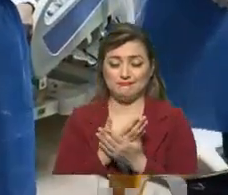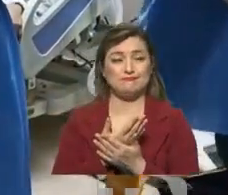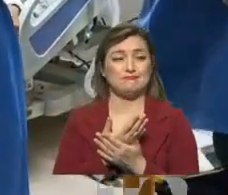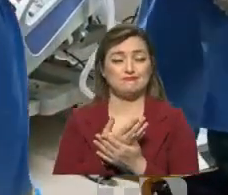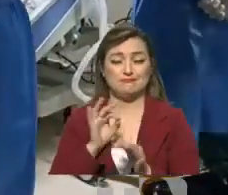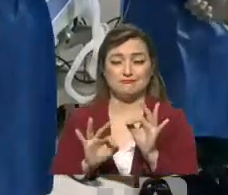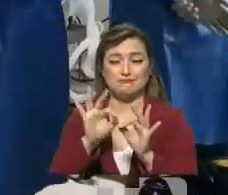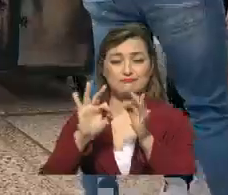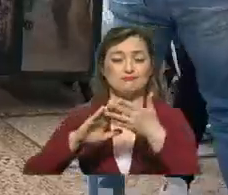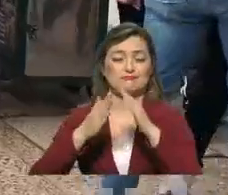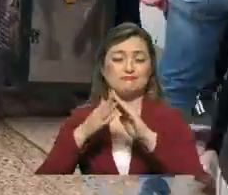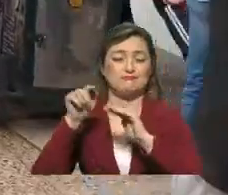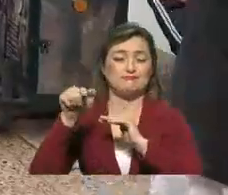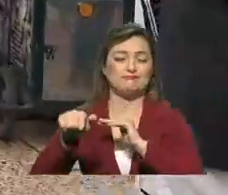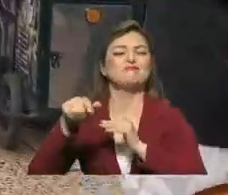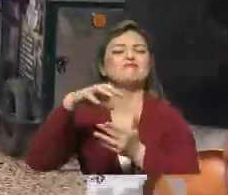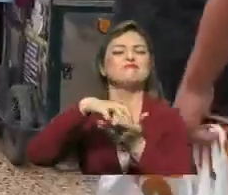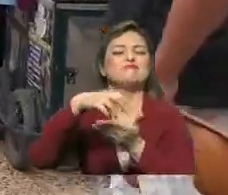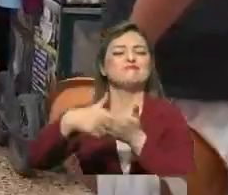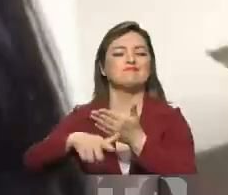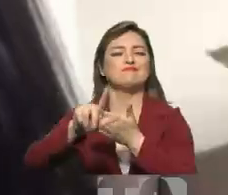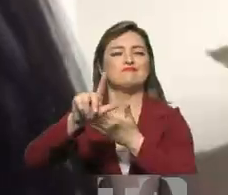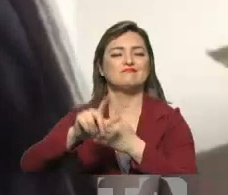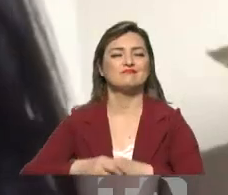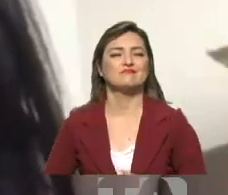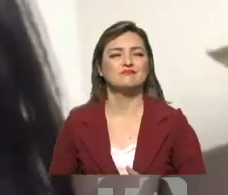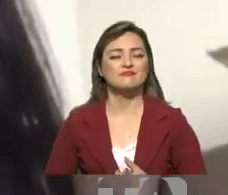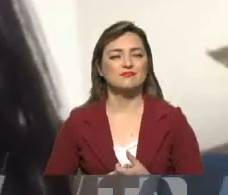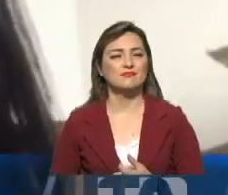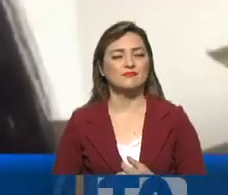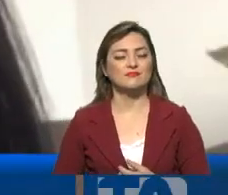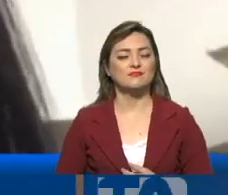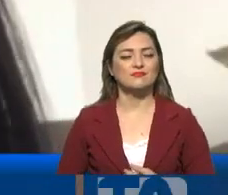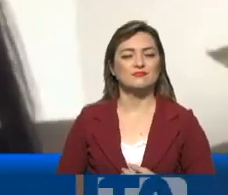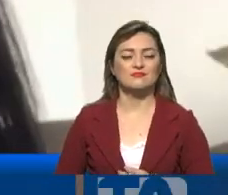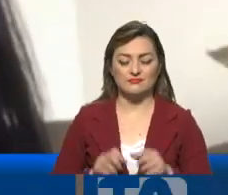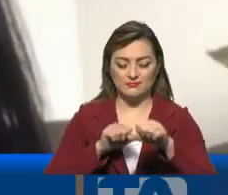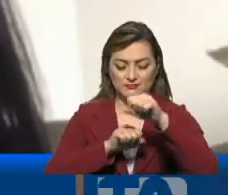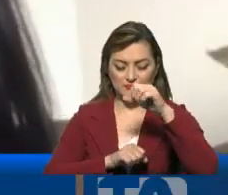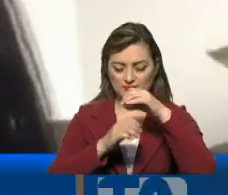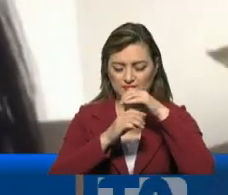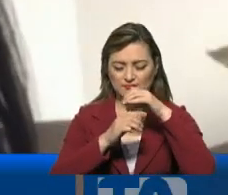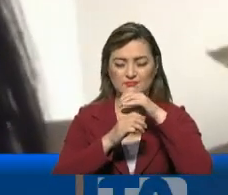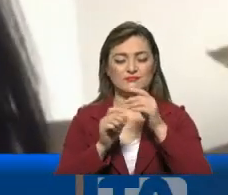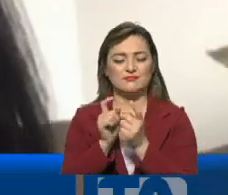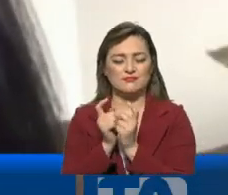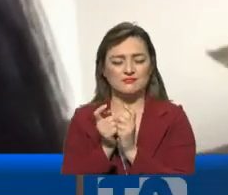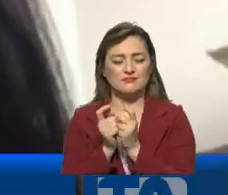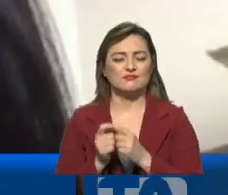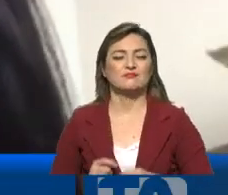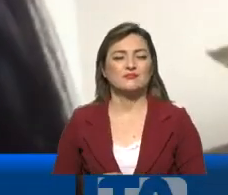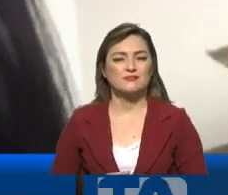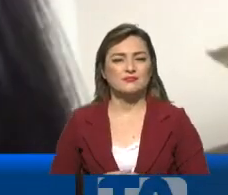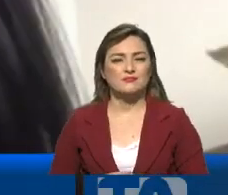y de contagio comunitario que estarían circulando en loja levantando esta información encontramos estas variantes que pudieran responder un